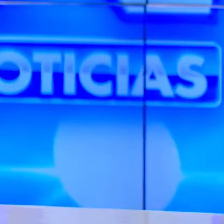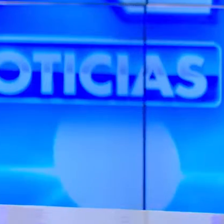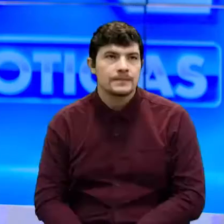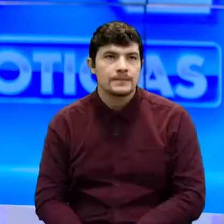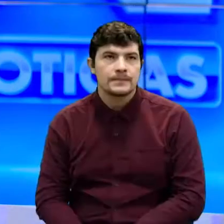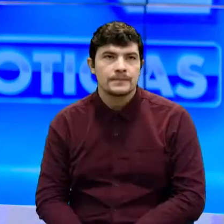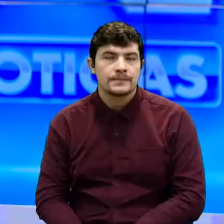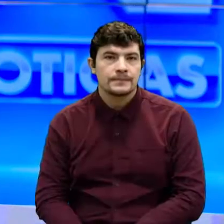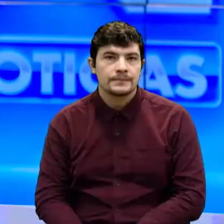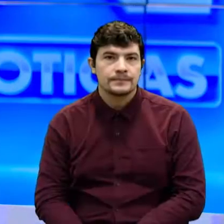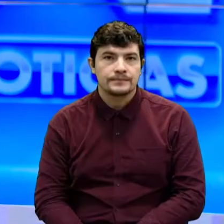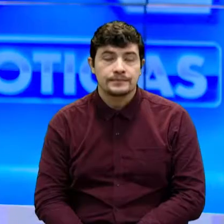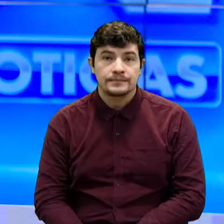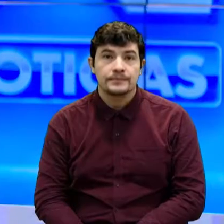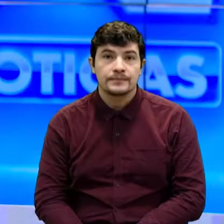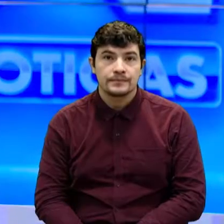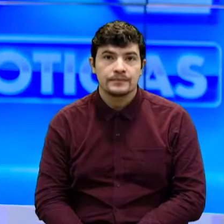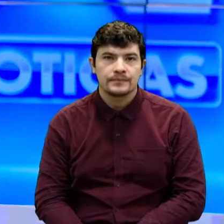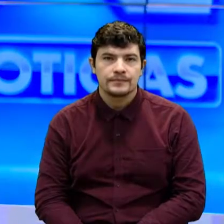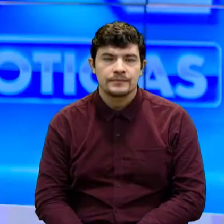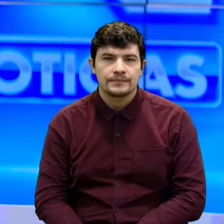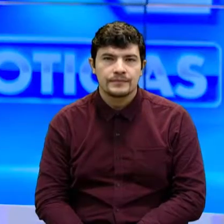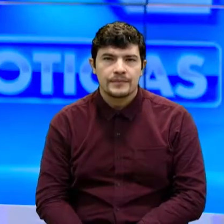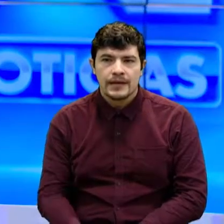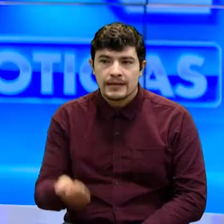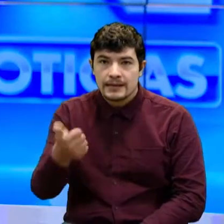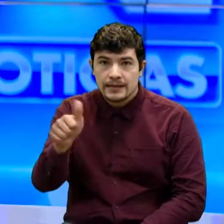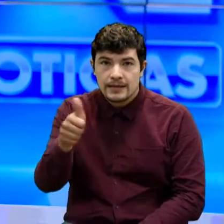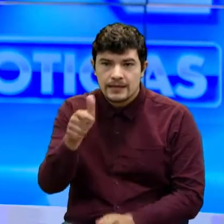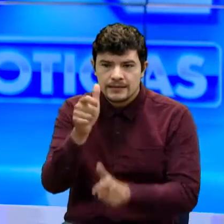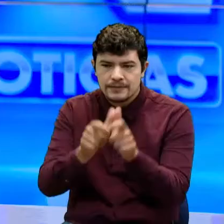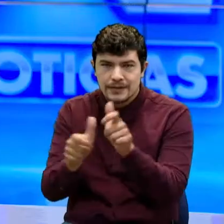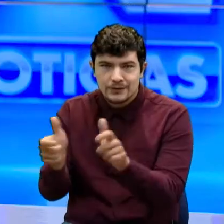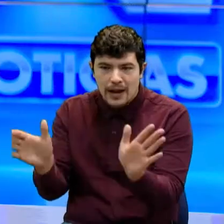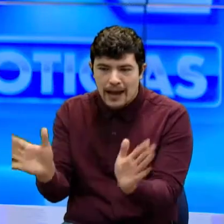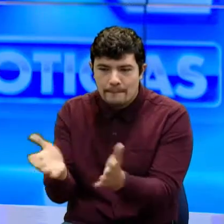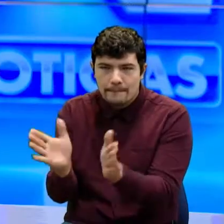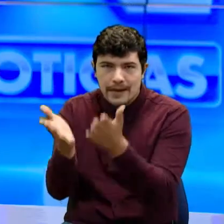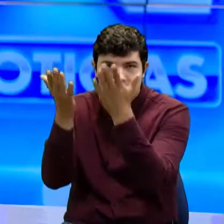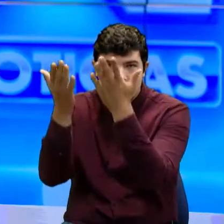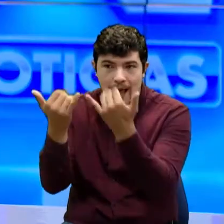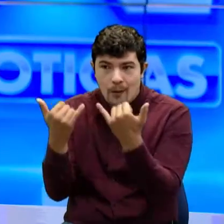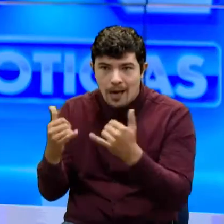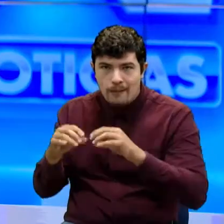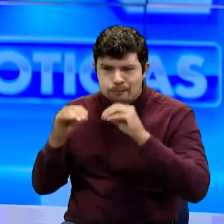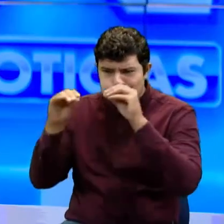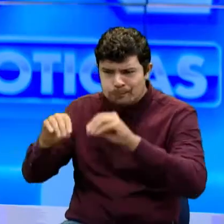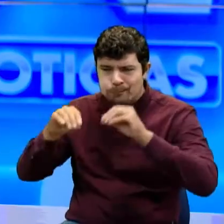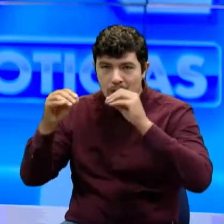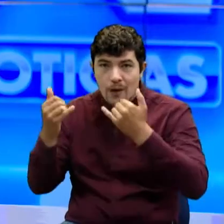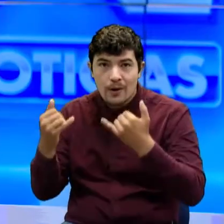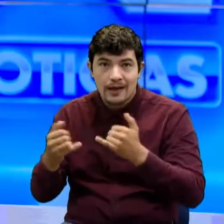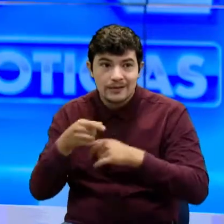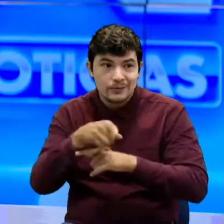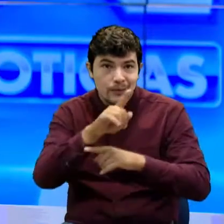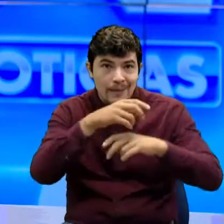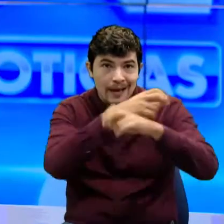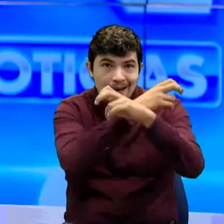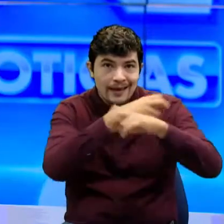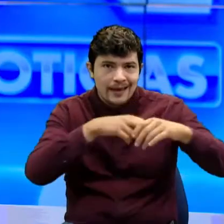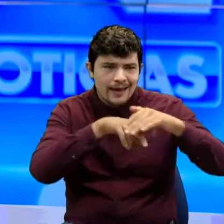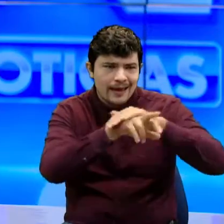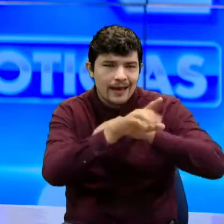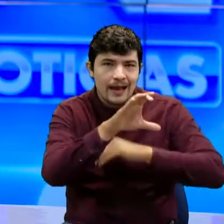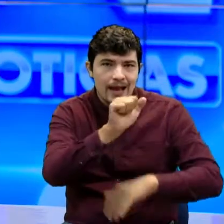Y entre tanto, 10 emprendedores santandereanos fueron capacitados y hoy exponen sus productos en el Parque Caracolí en el desarrollo de una microferia que han